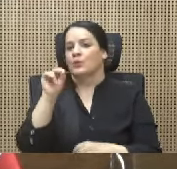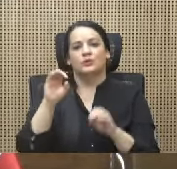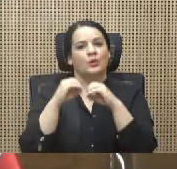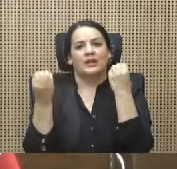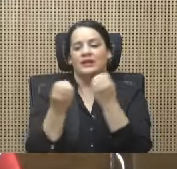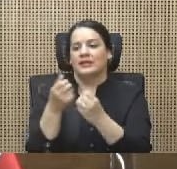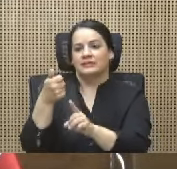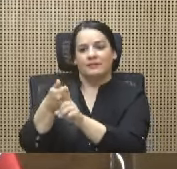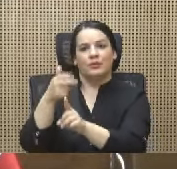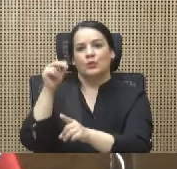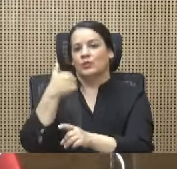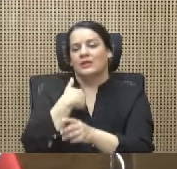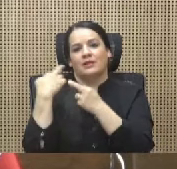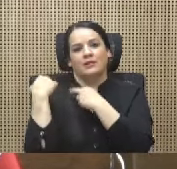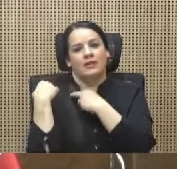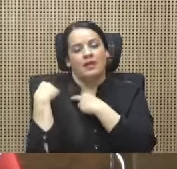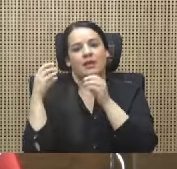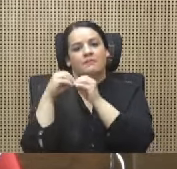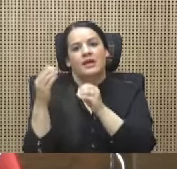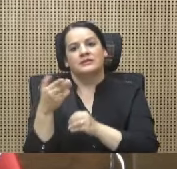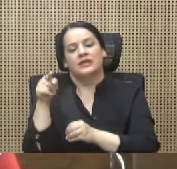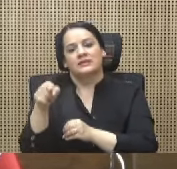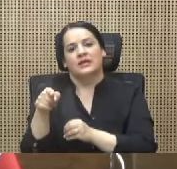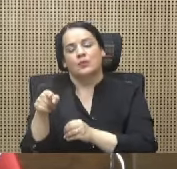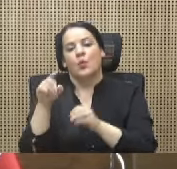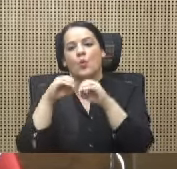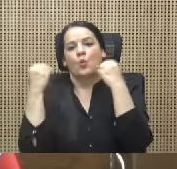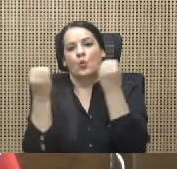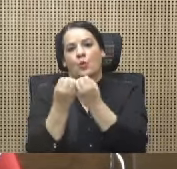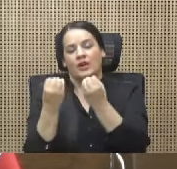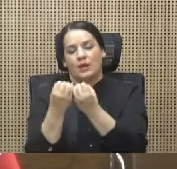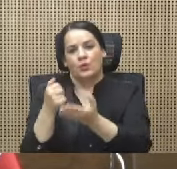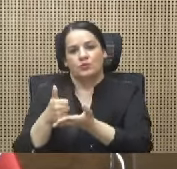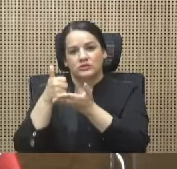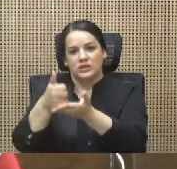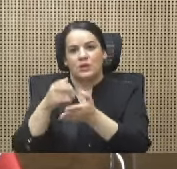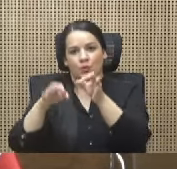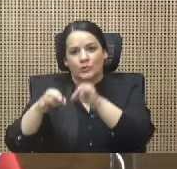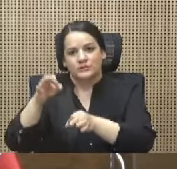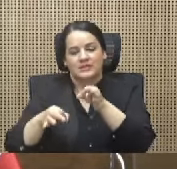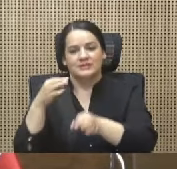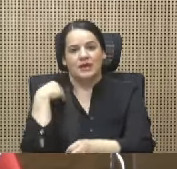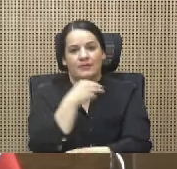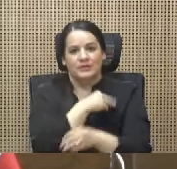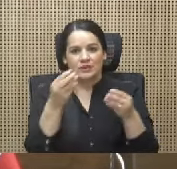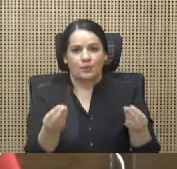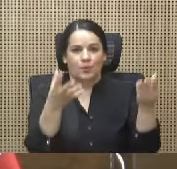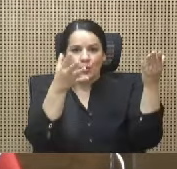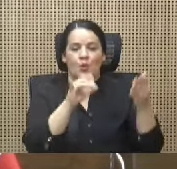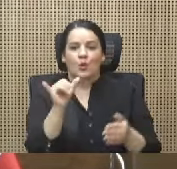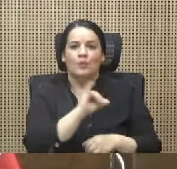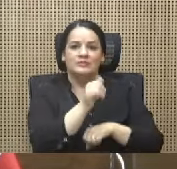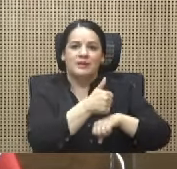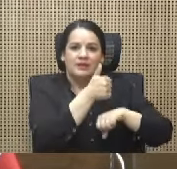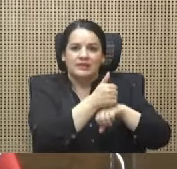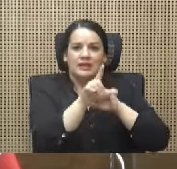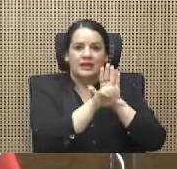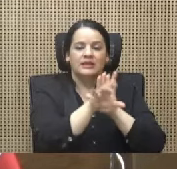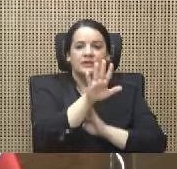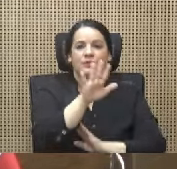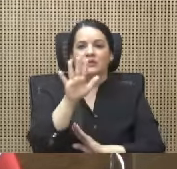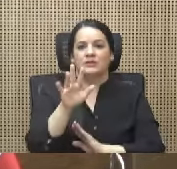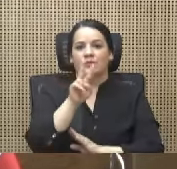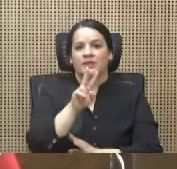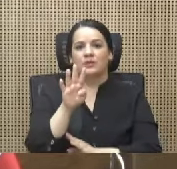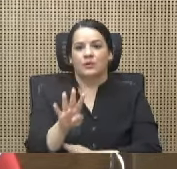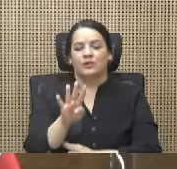tiene competencias más que ser un órgano auxiliar de justicia, esencialmente del Ministerio Público, tal y como establece la ley 5524, que es la